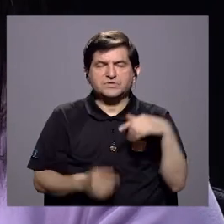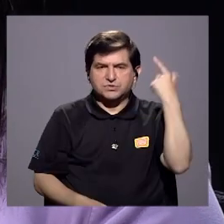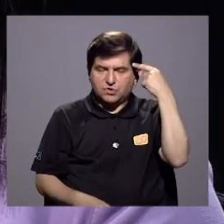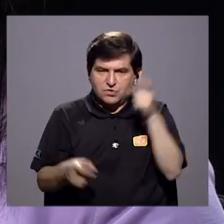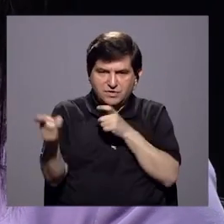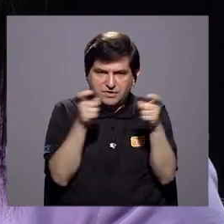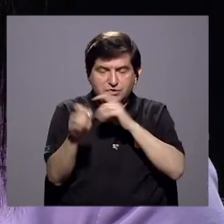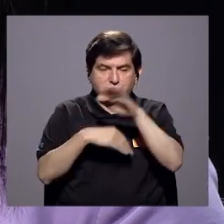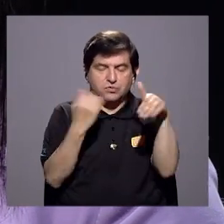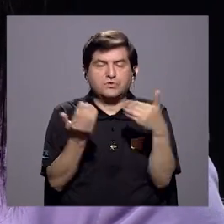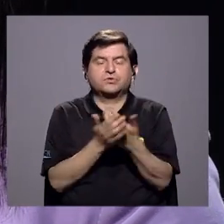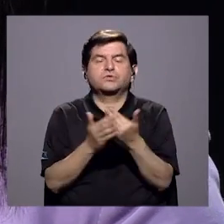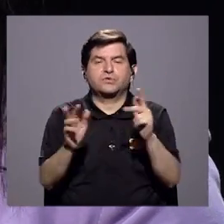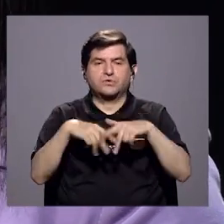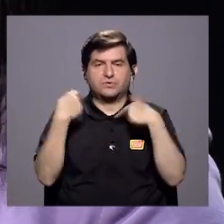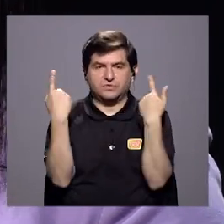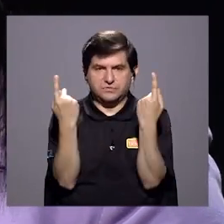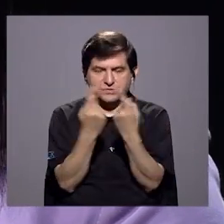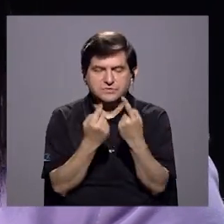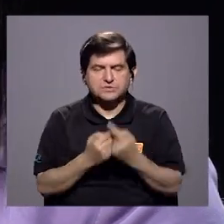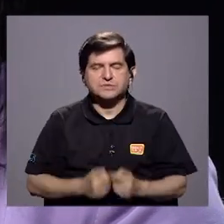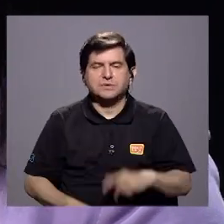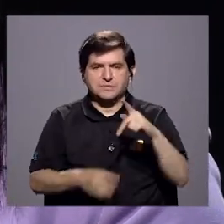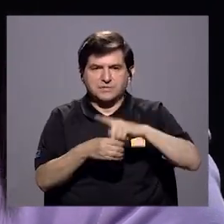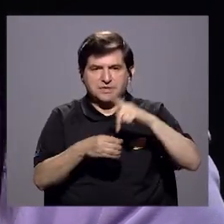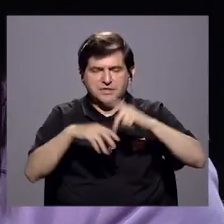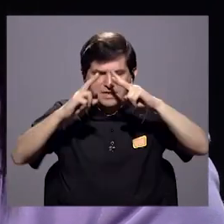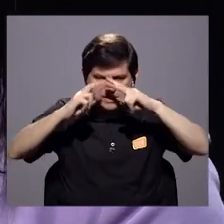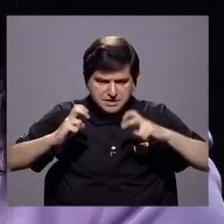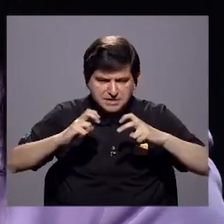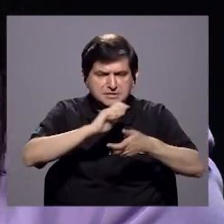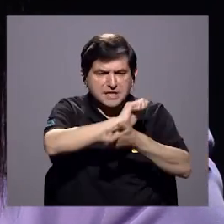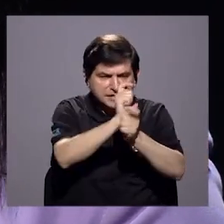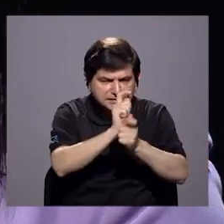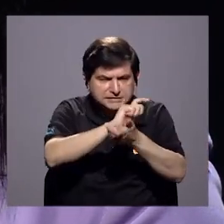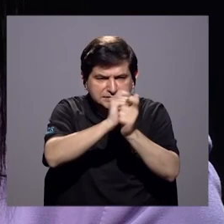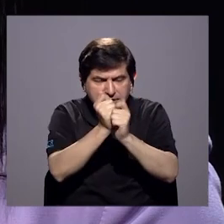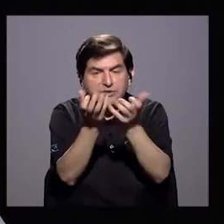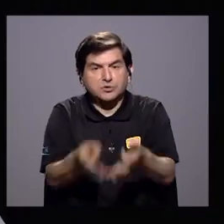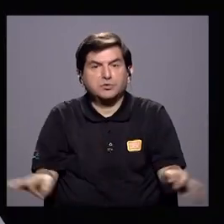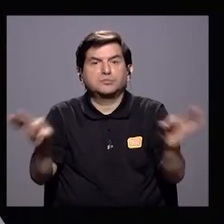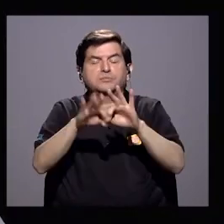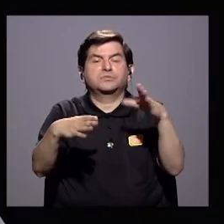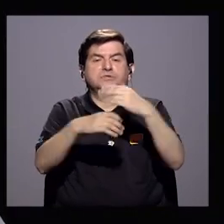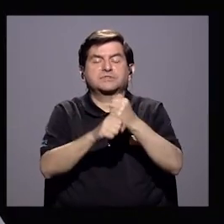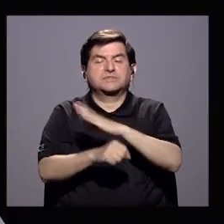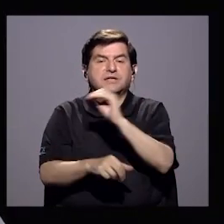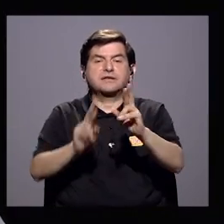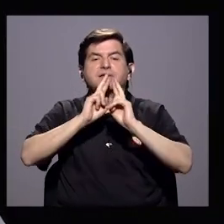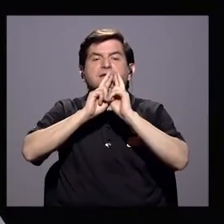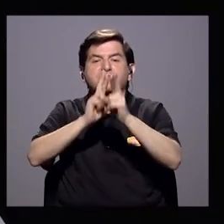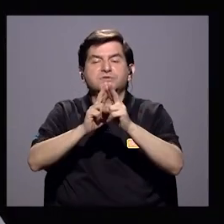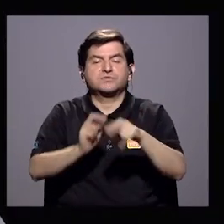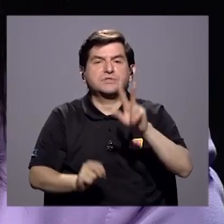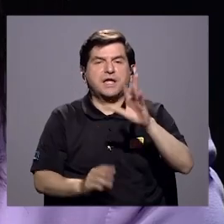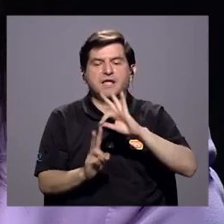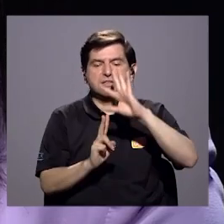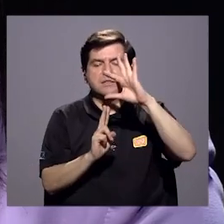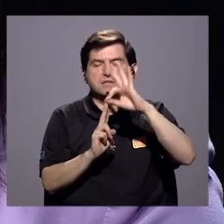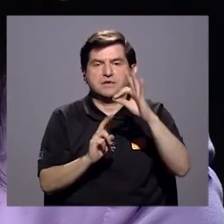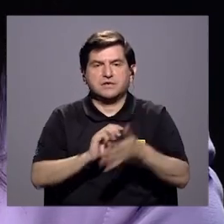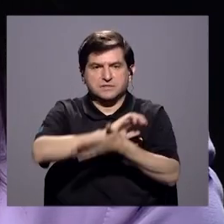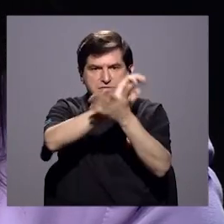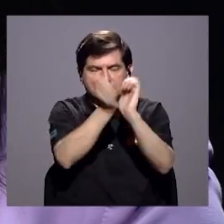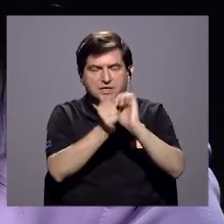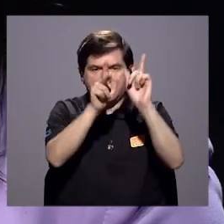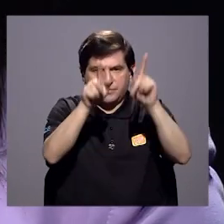todas las fracciones participantes uh-huh. lo analizaron, le hicieron cambios significativos y deriva precisamente en tres alternativas de